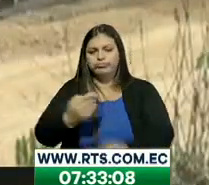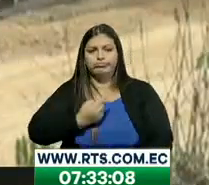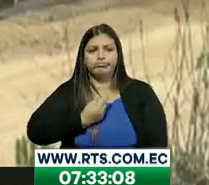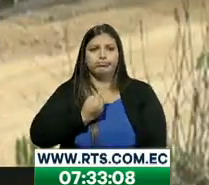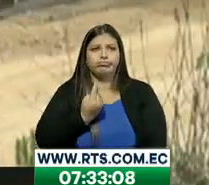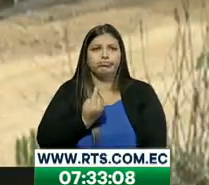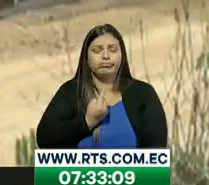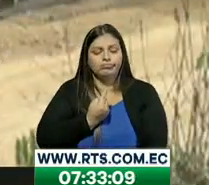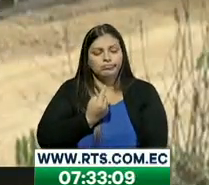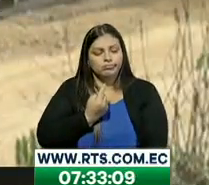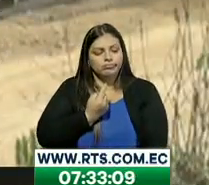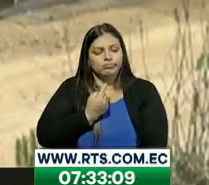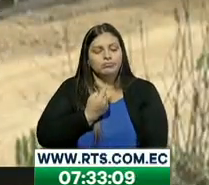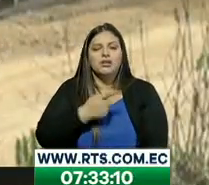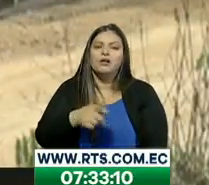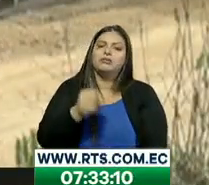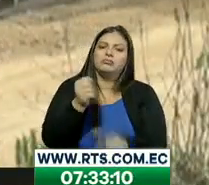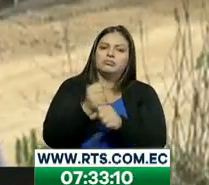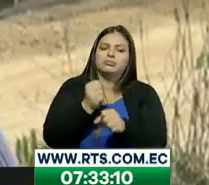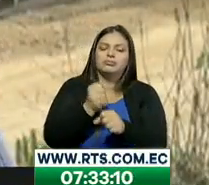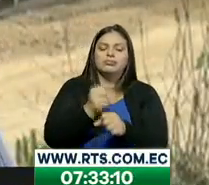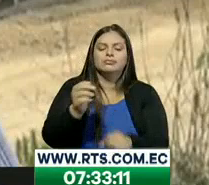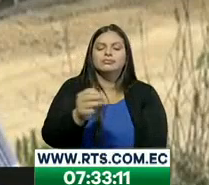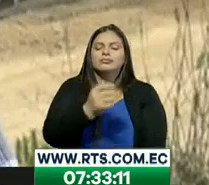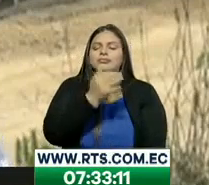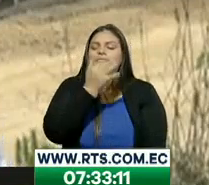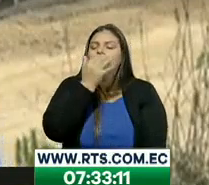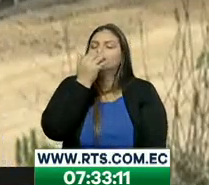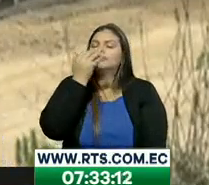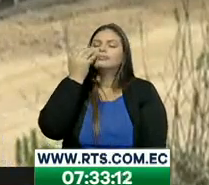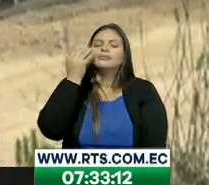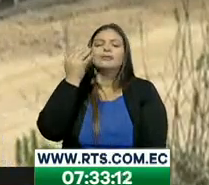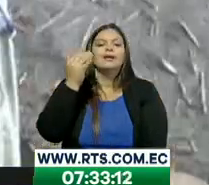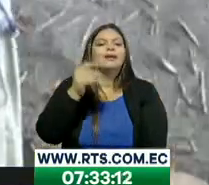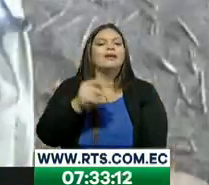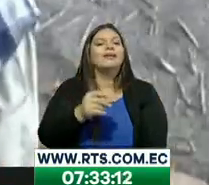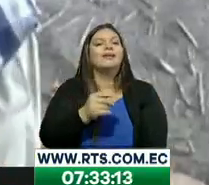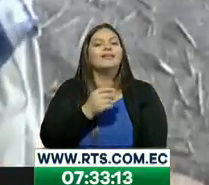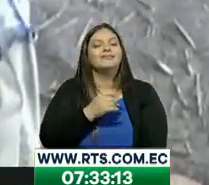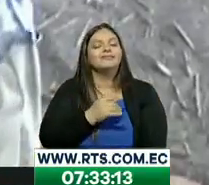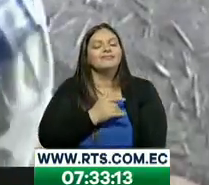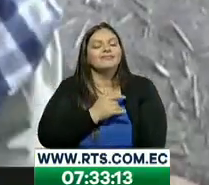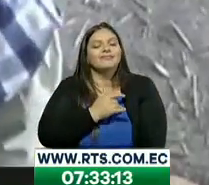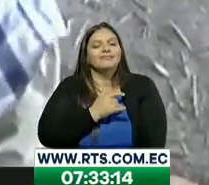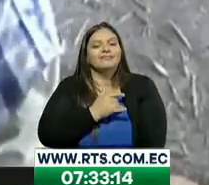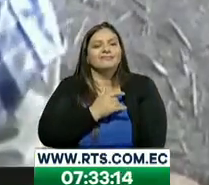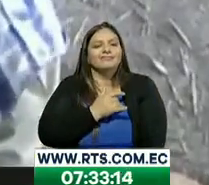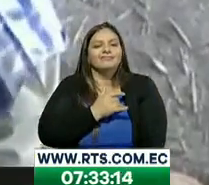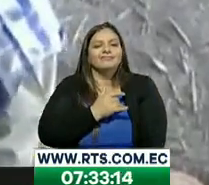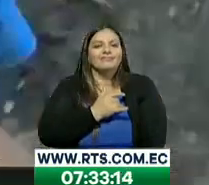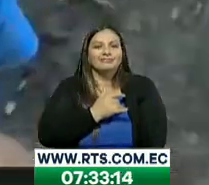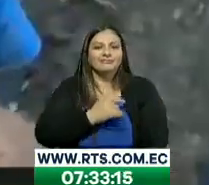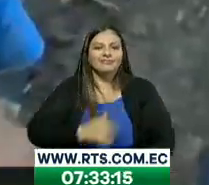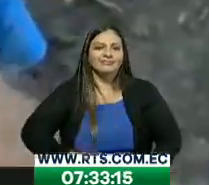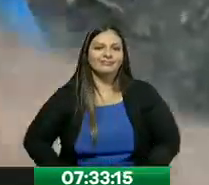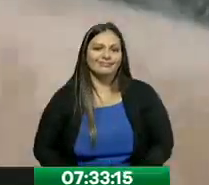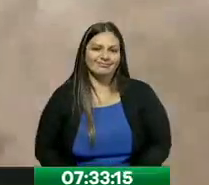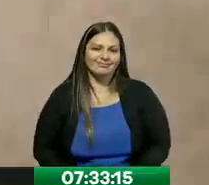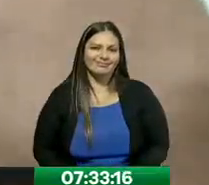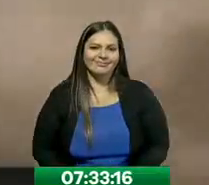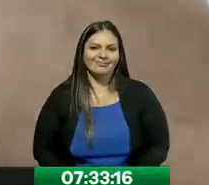que siento, lo que vuelo, y bueno, en esa forma me detallo las escrituras. estampas de nuestro Ecuador